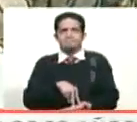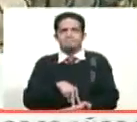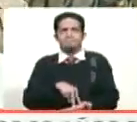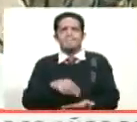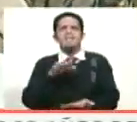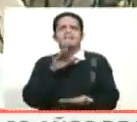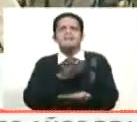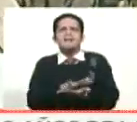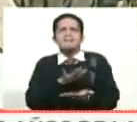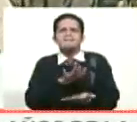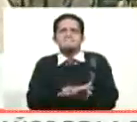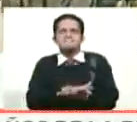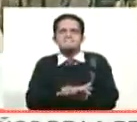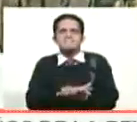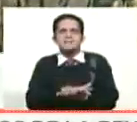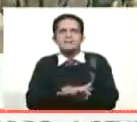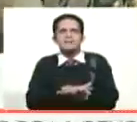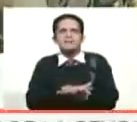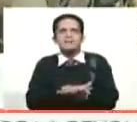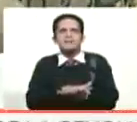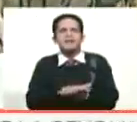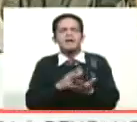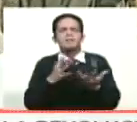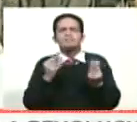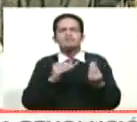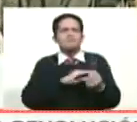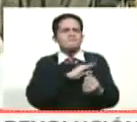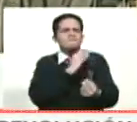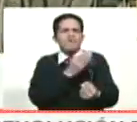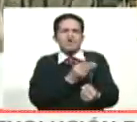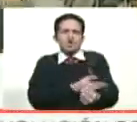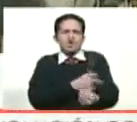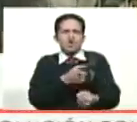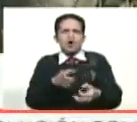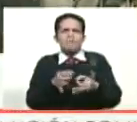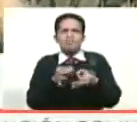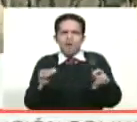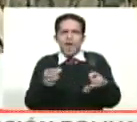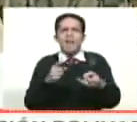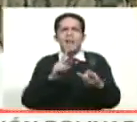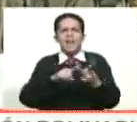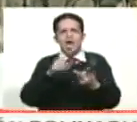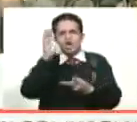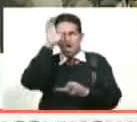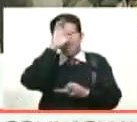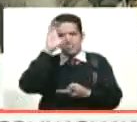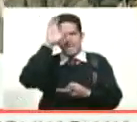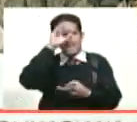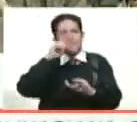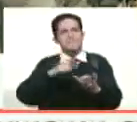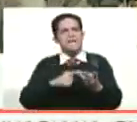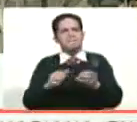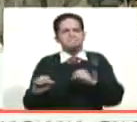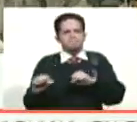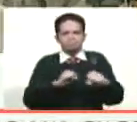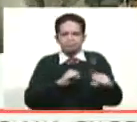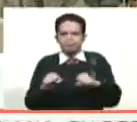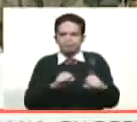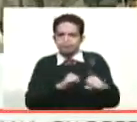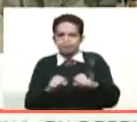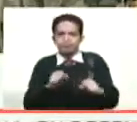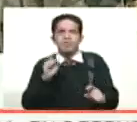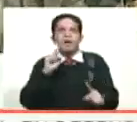calma y cordura, mucha fortaleza moral, conciencia superior y movilización permanente